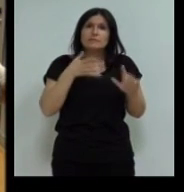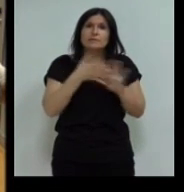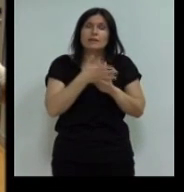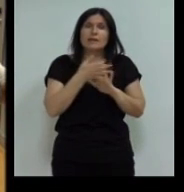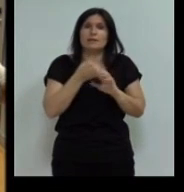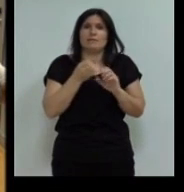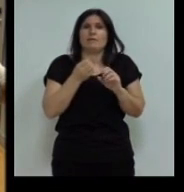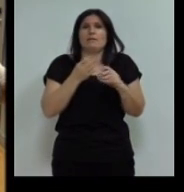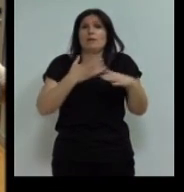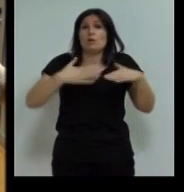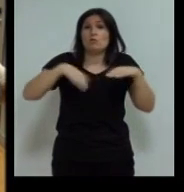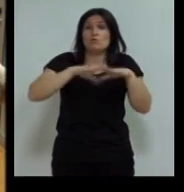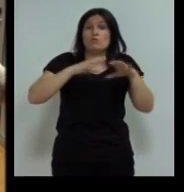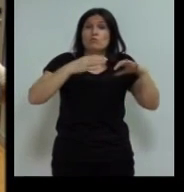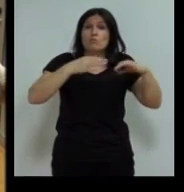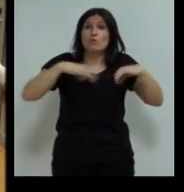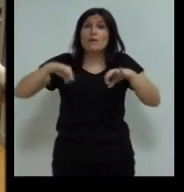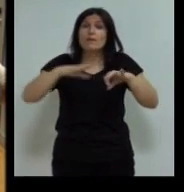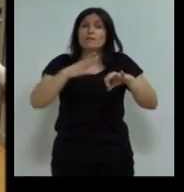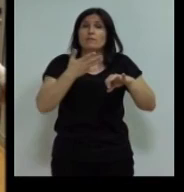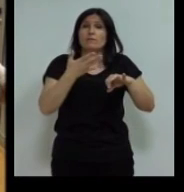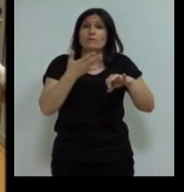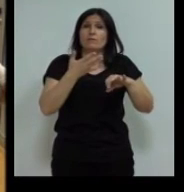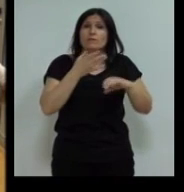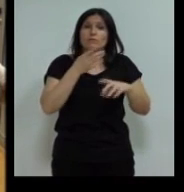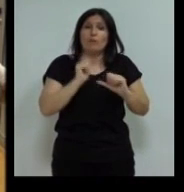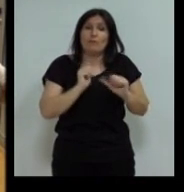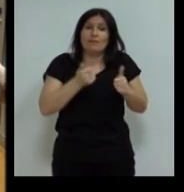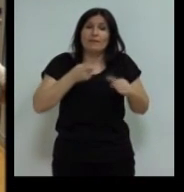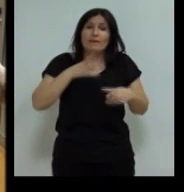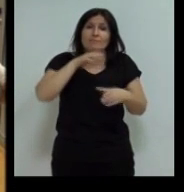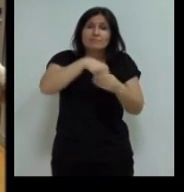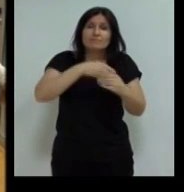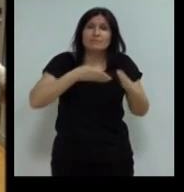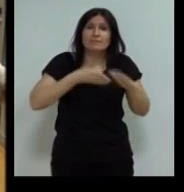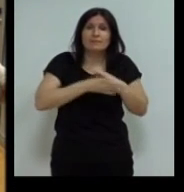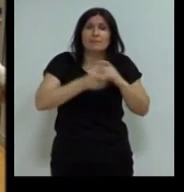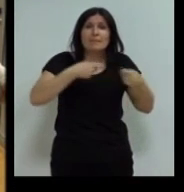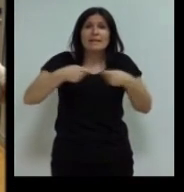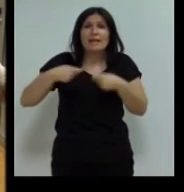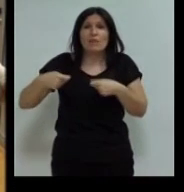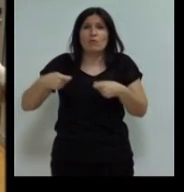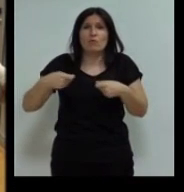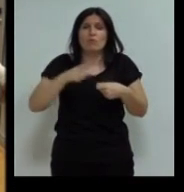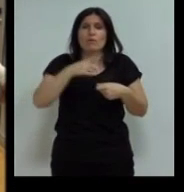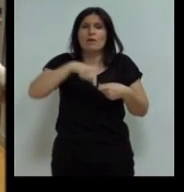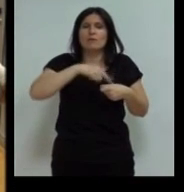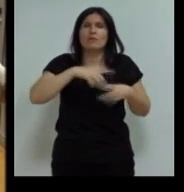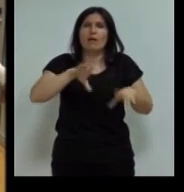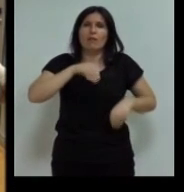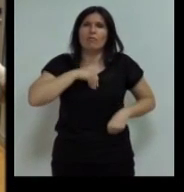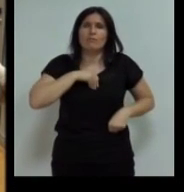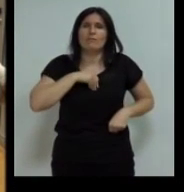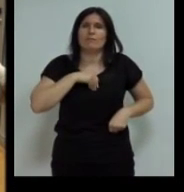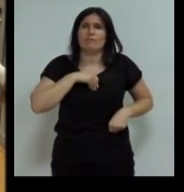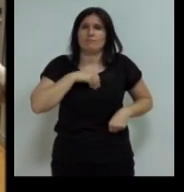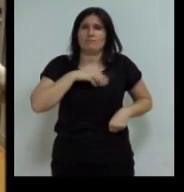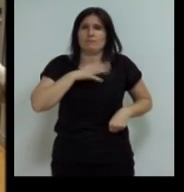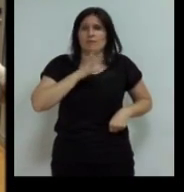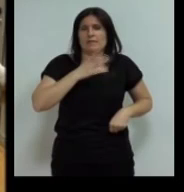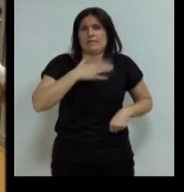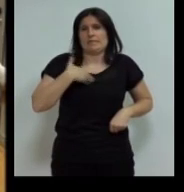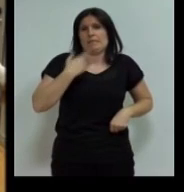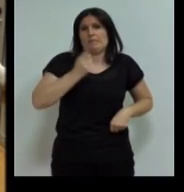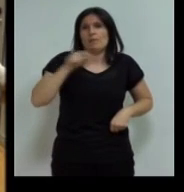normalización pasa cuando entras en el mercado y cuando realmente el mercado es capaz de asumir y de valorar y de estar dispuesto a pagar por